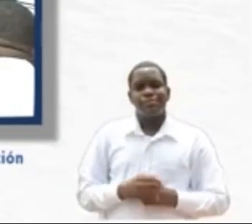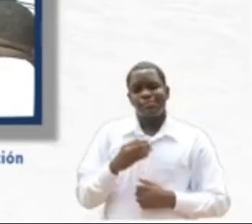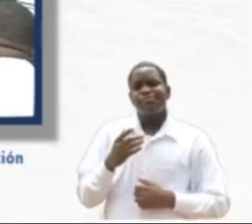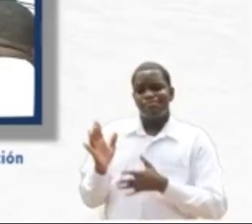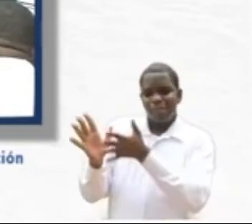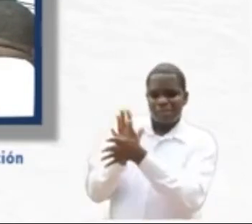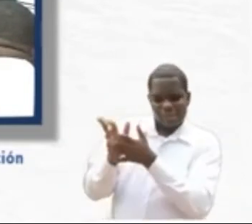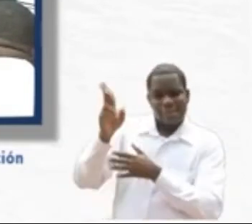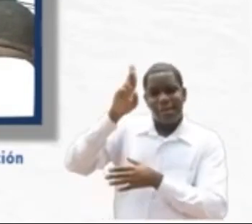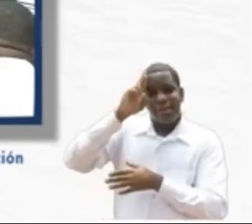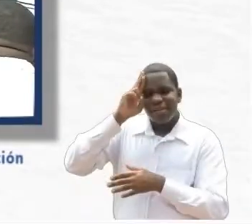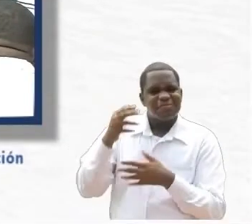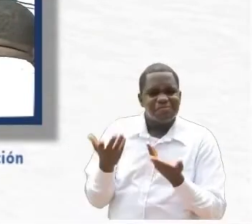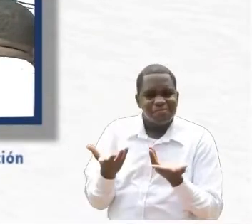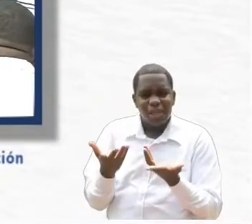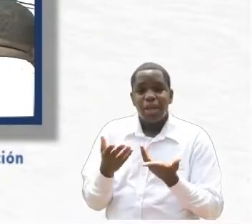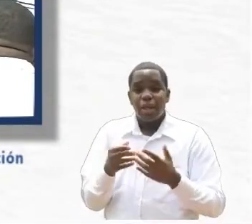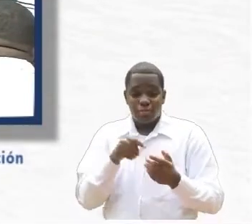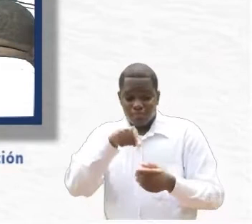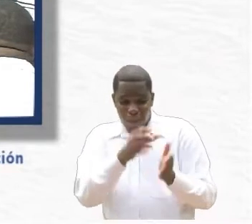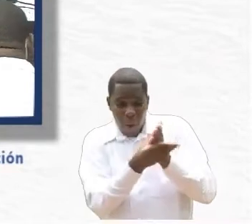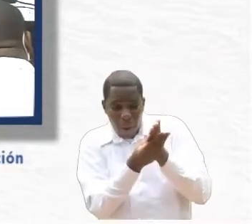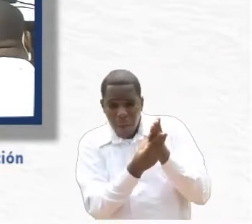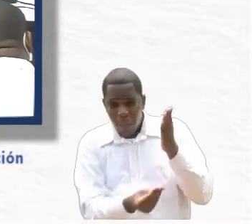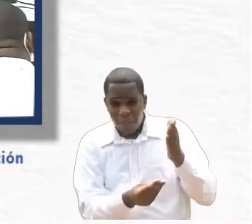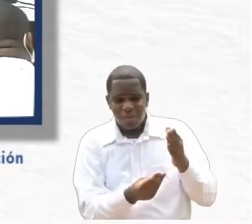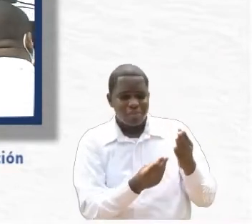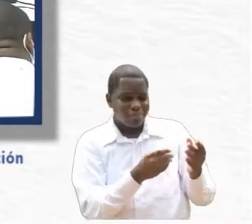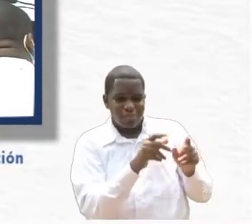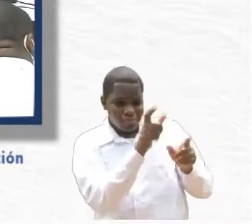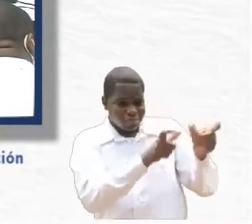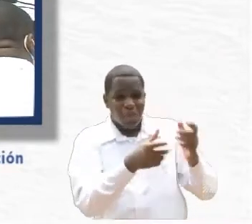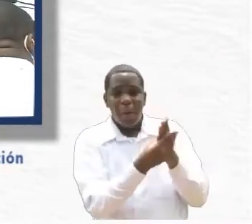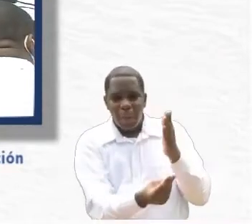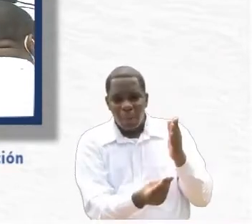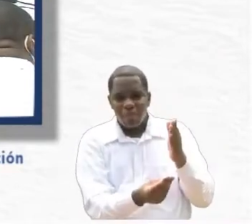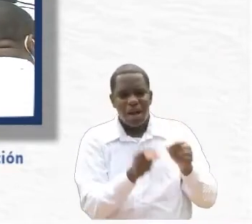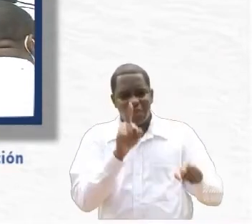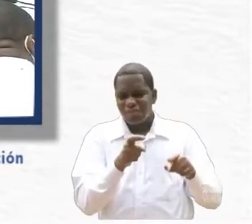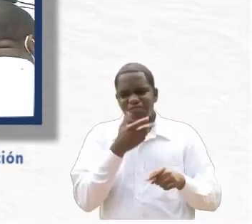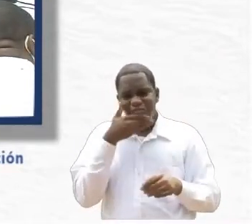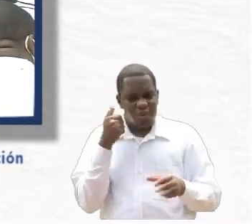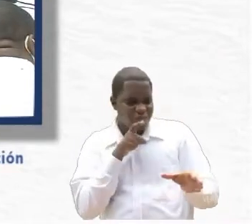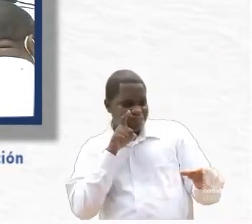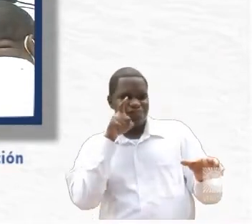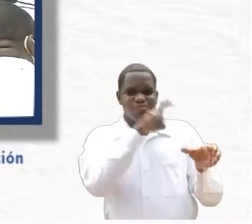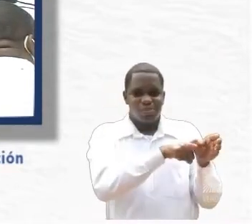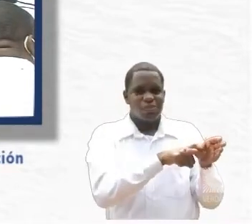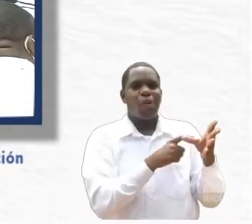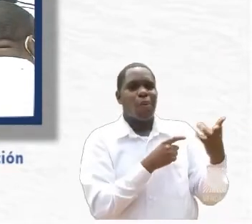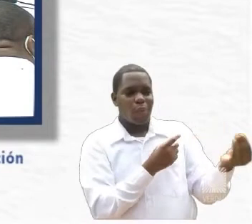pobreza, habrá vulnerabilidad y posibilidad de vincularse a los grupos armados y ese factor hay